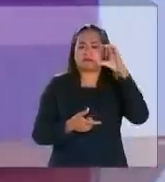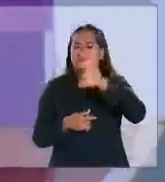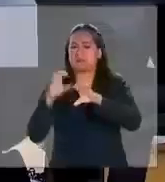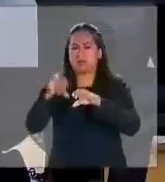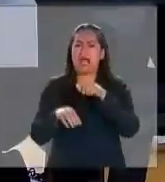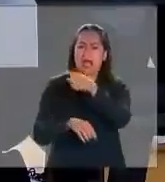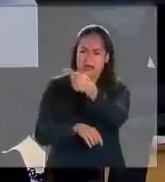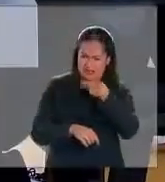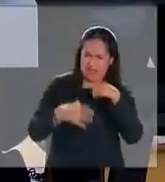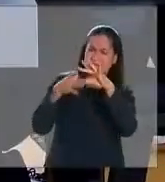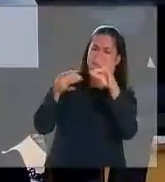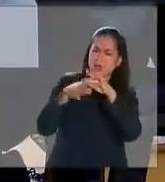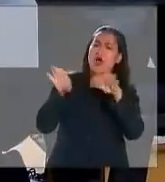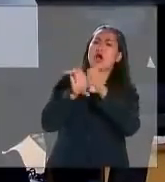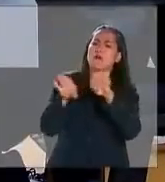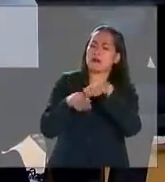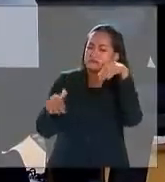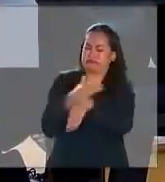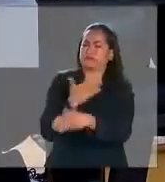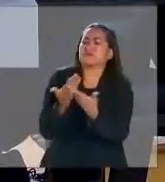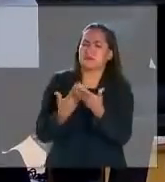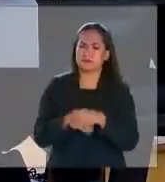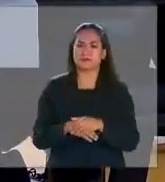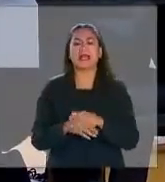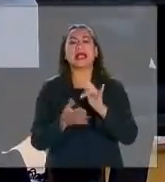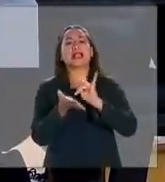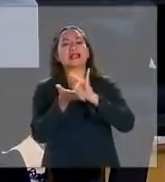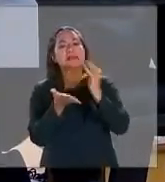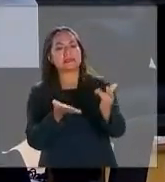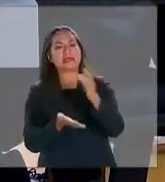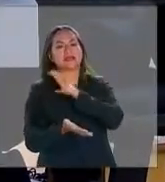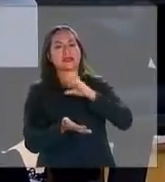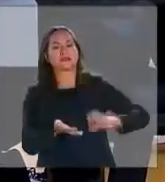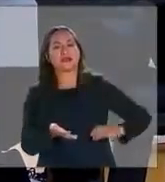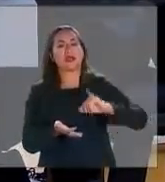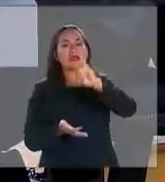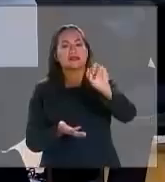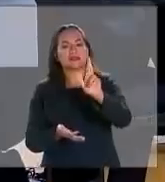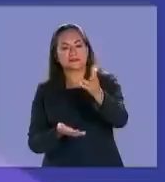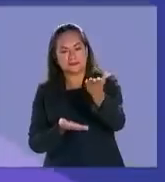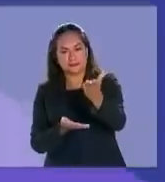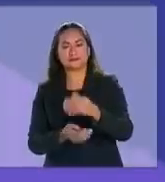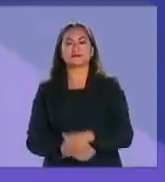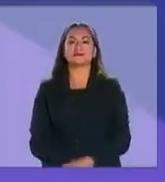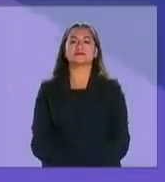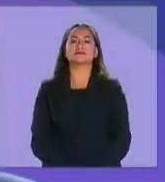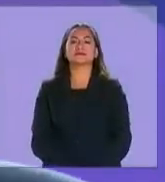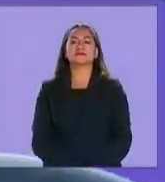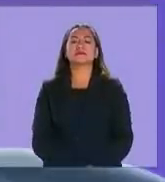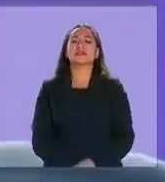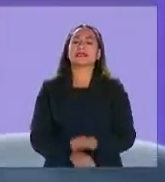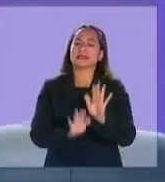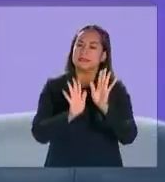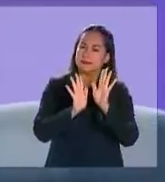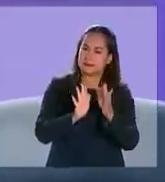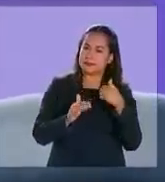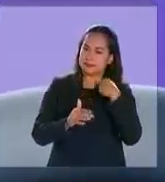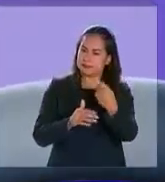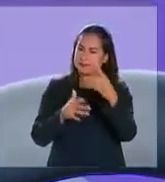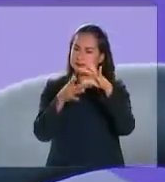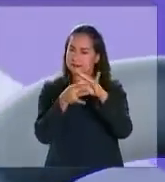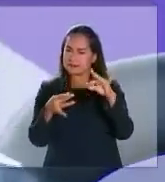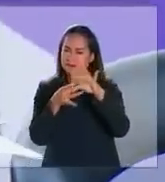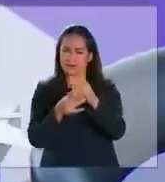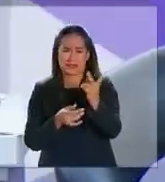londres gracias candidato anaya candidato rodríguez calderón bien creo que toda esta relación viene de los